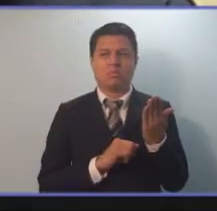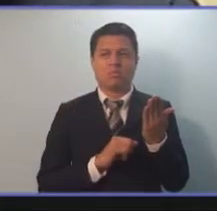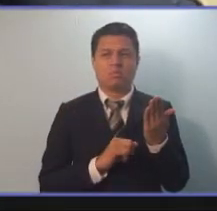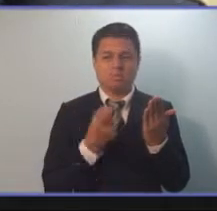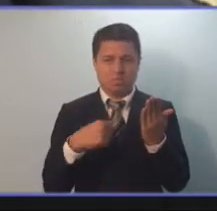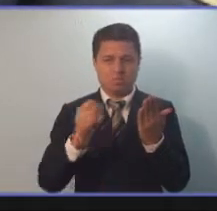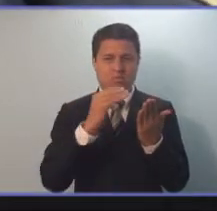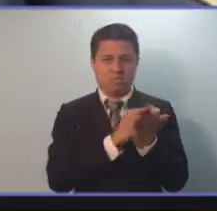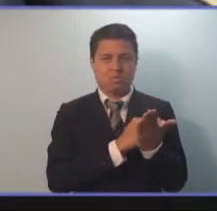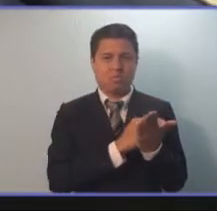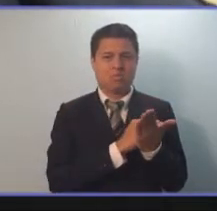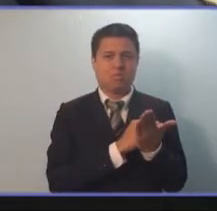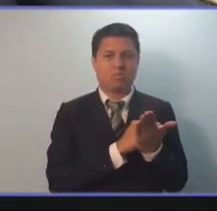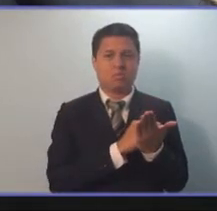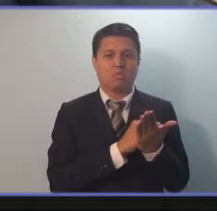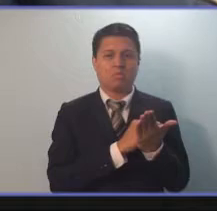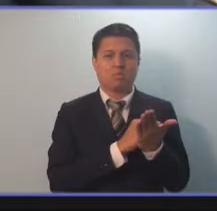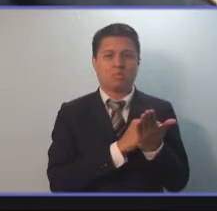presente.